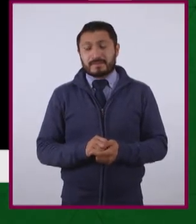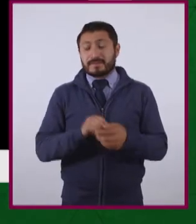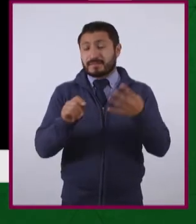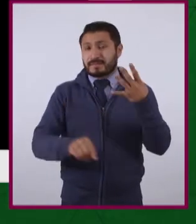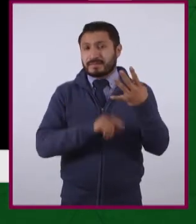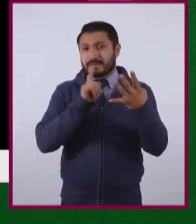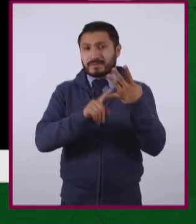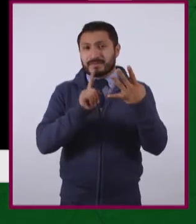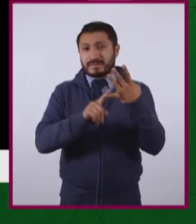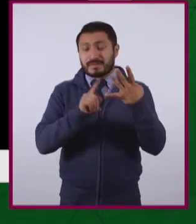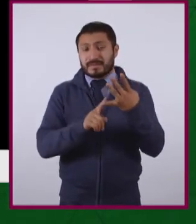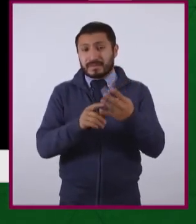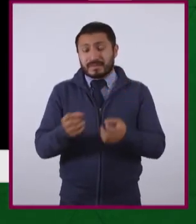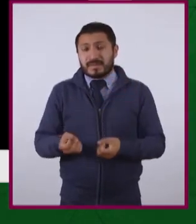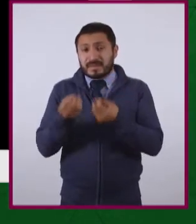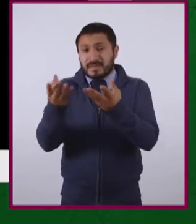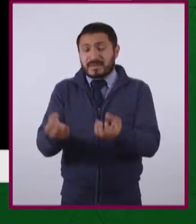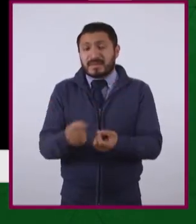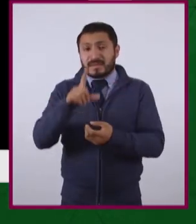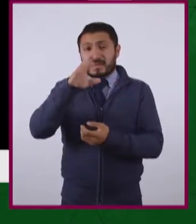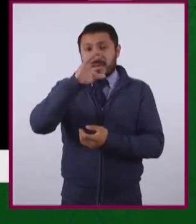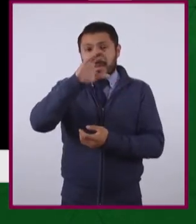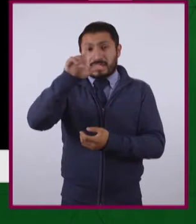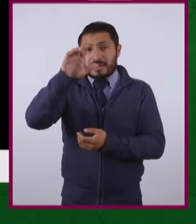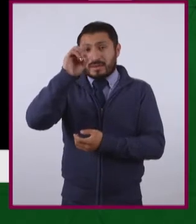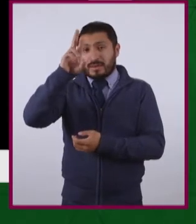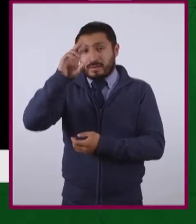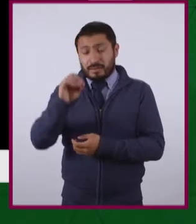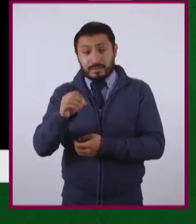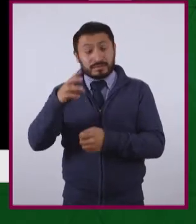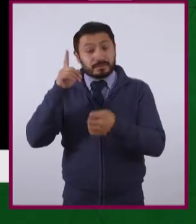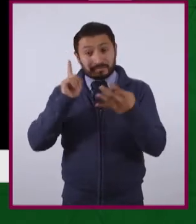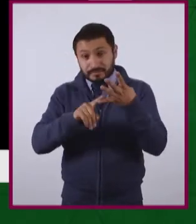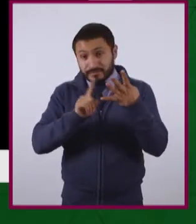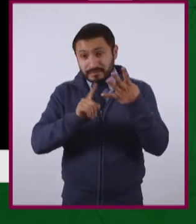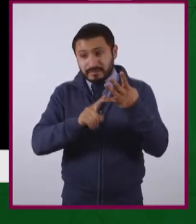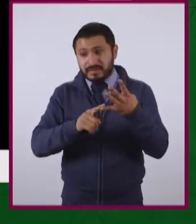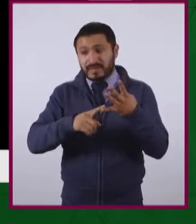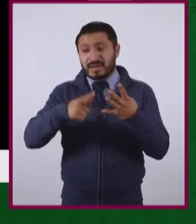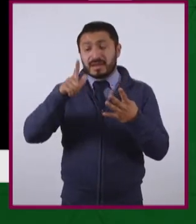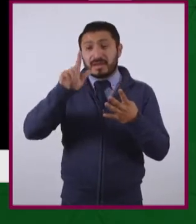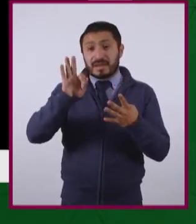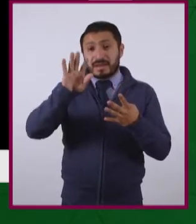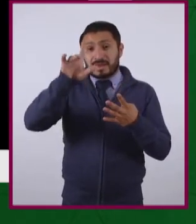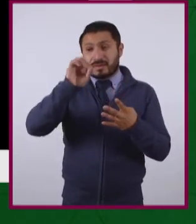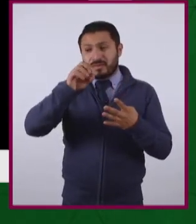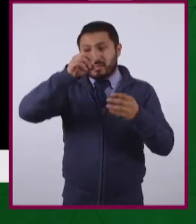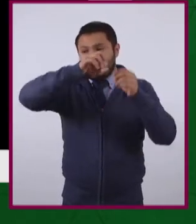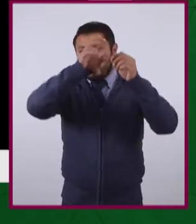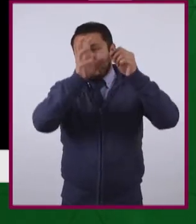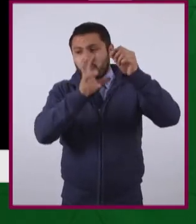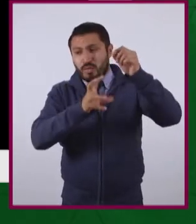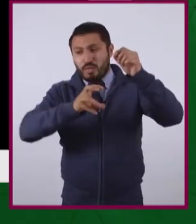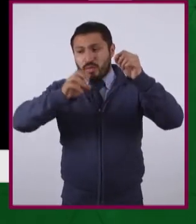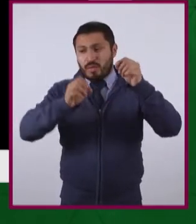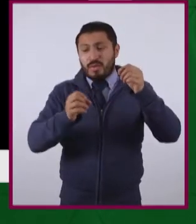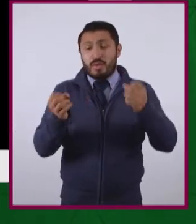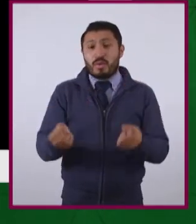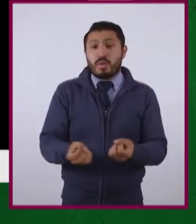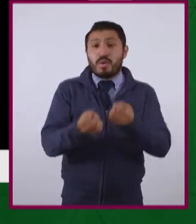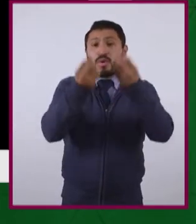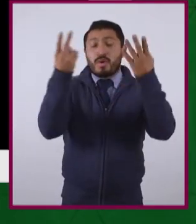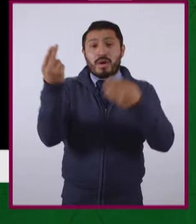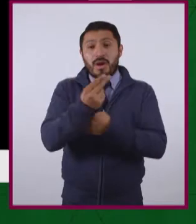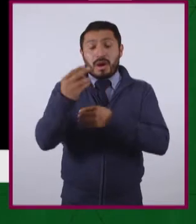Paso 4. Dosificador de cloro. En el cuarto paso, un flotador dosifica de manera automática la cantidad necesaria